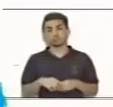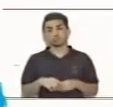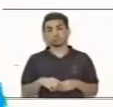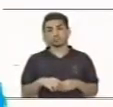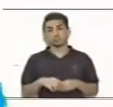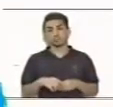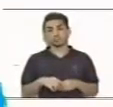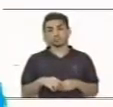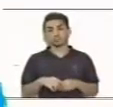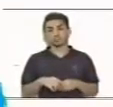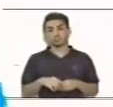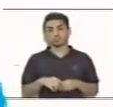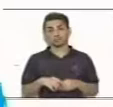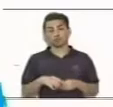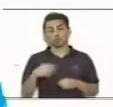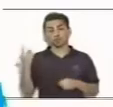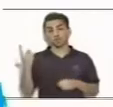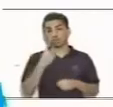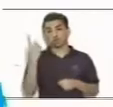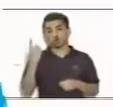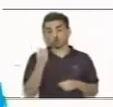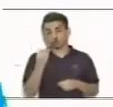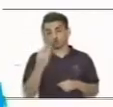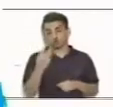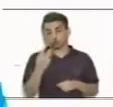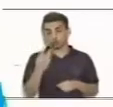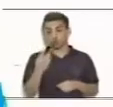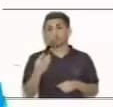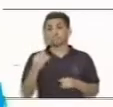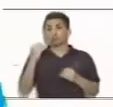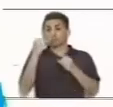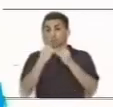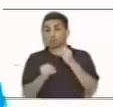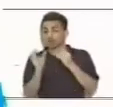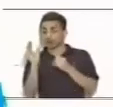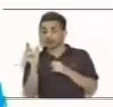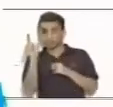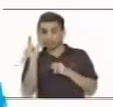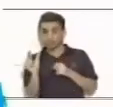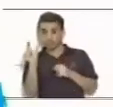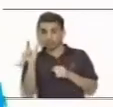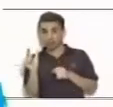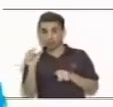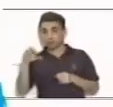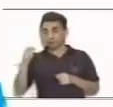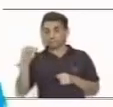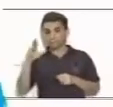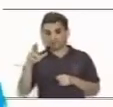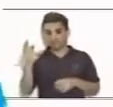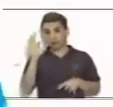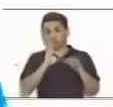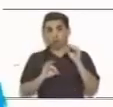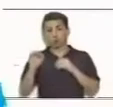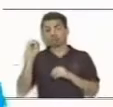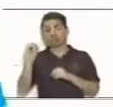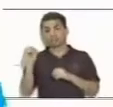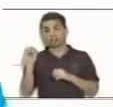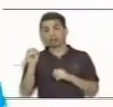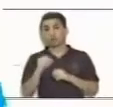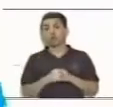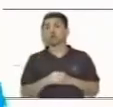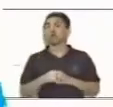Todos los números que terminan en número par o en cero, todos, apréndanlo de una vez, aplíquenlo para la